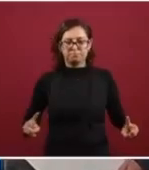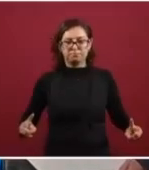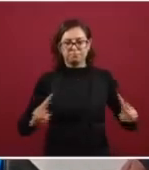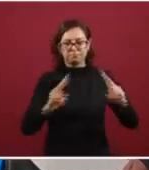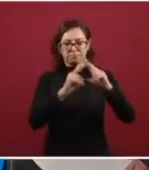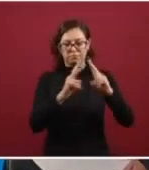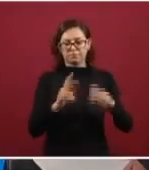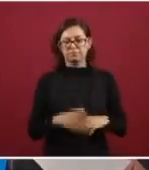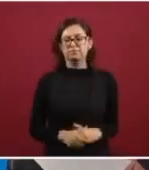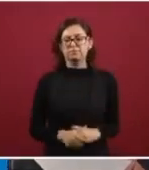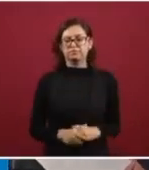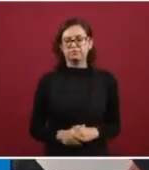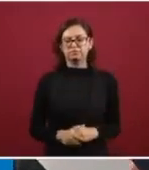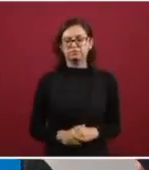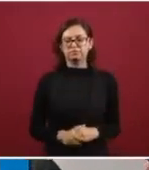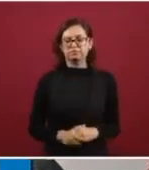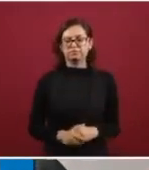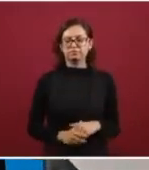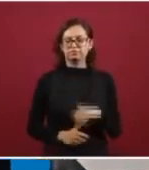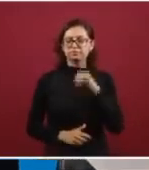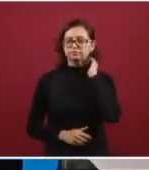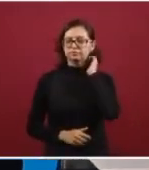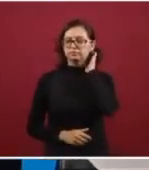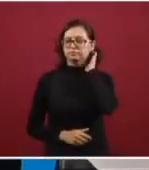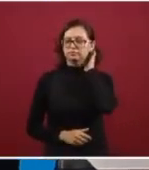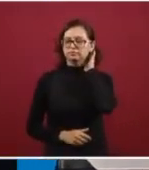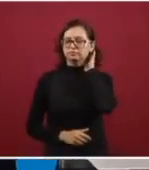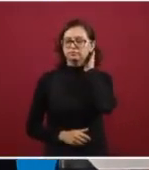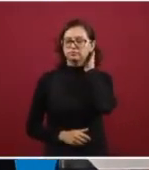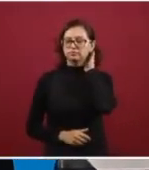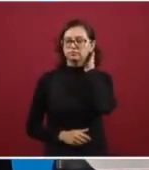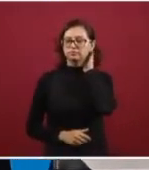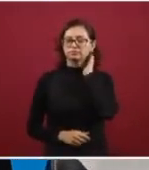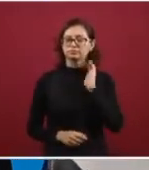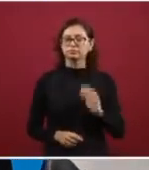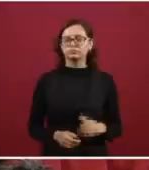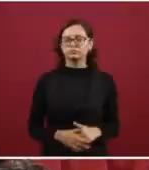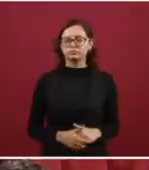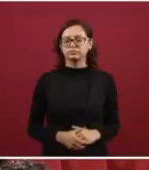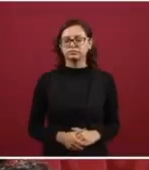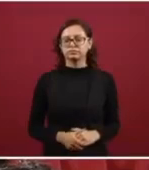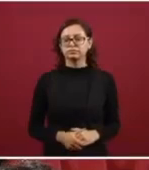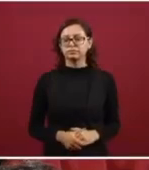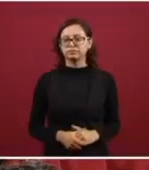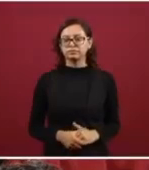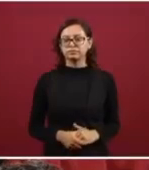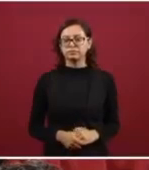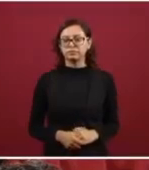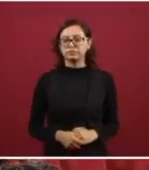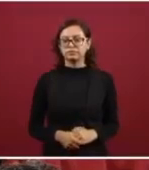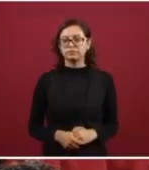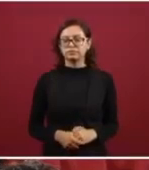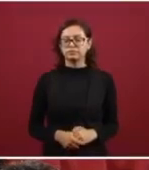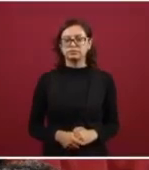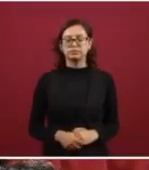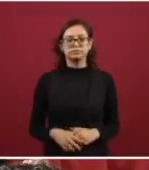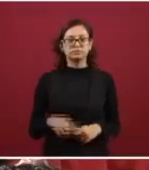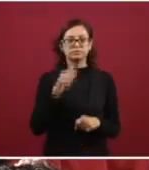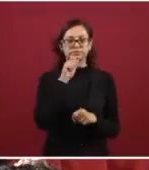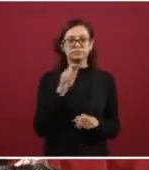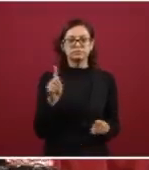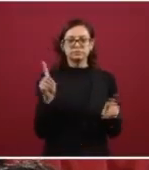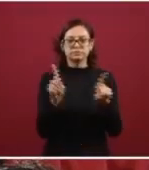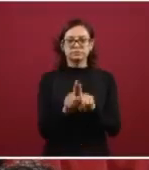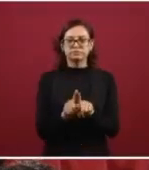Armienta Hernández, Hugo Delgado Granados, Carlos Miguel Valdés González y Auri Tarán y Servando de la Cruz Reina por el monitoreo